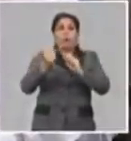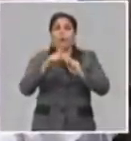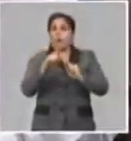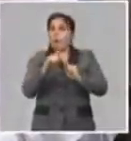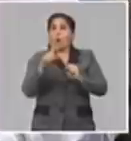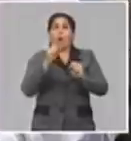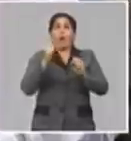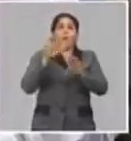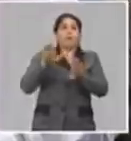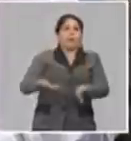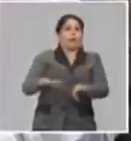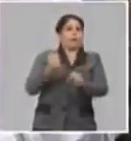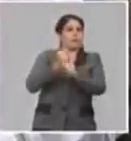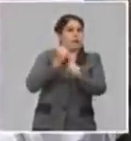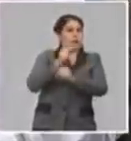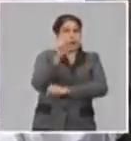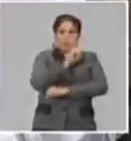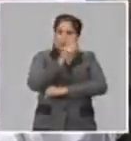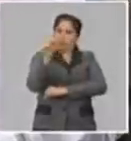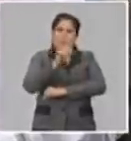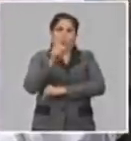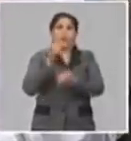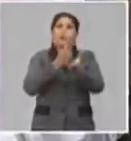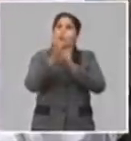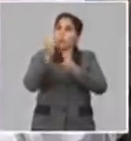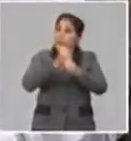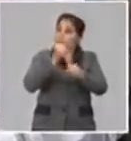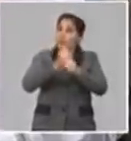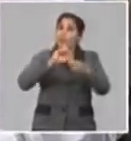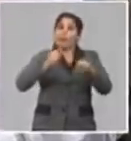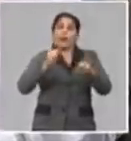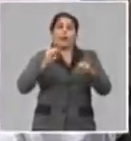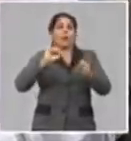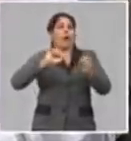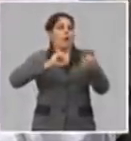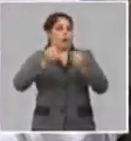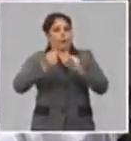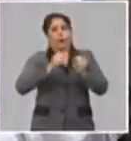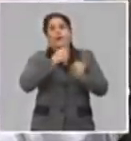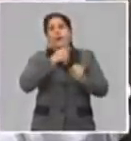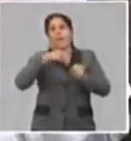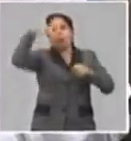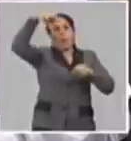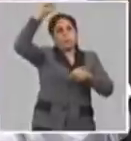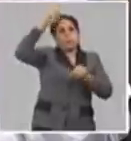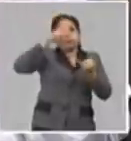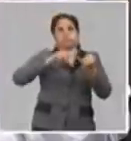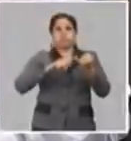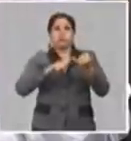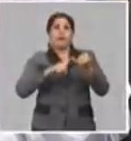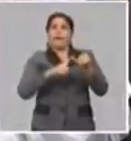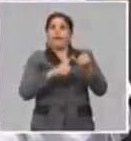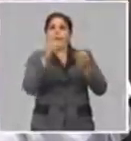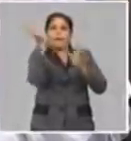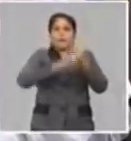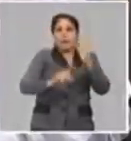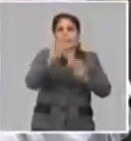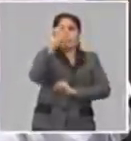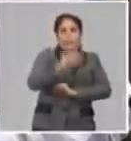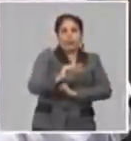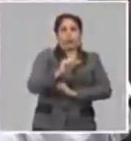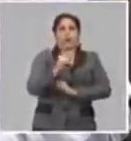hacer. Cuando se dejan de hacer cosas, no se puede decir que se ahorró nada. El ahorro es precisamente hacer lo que tenemos que